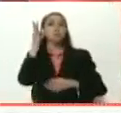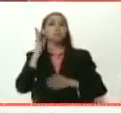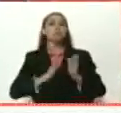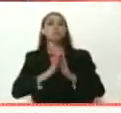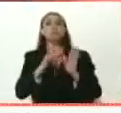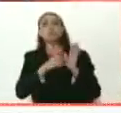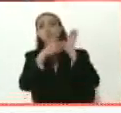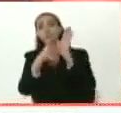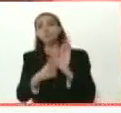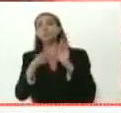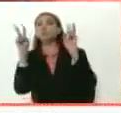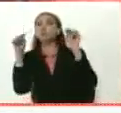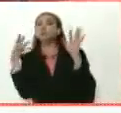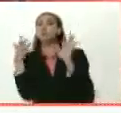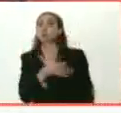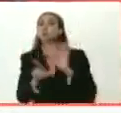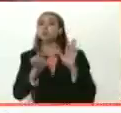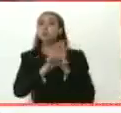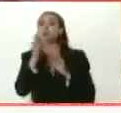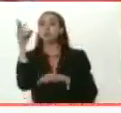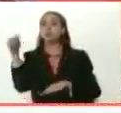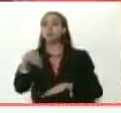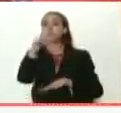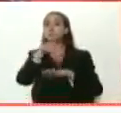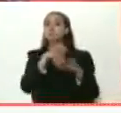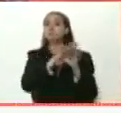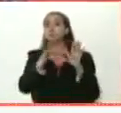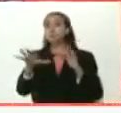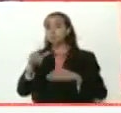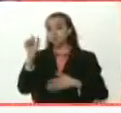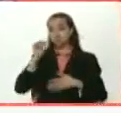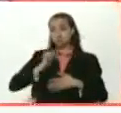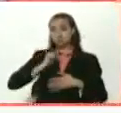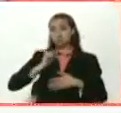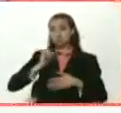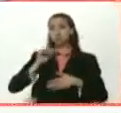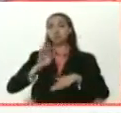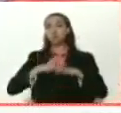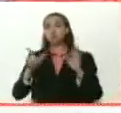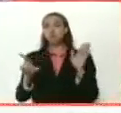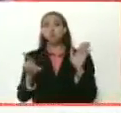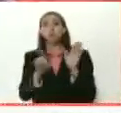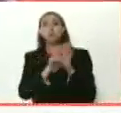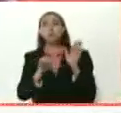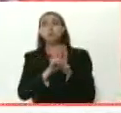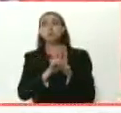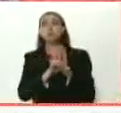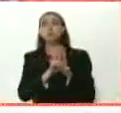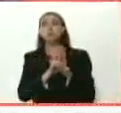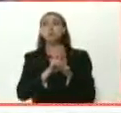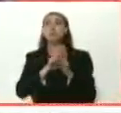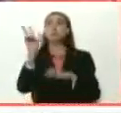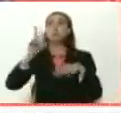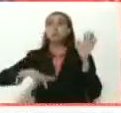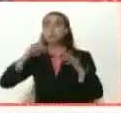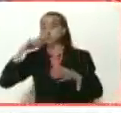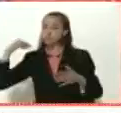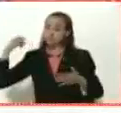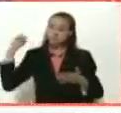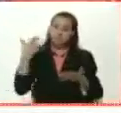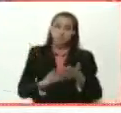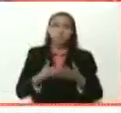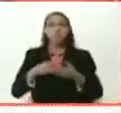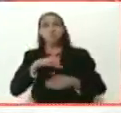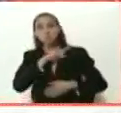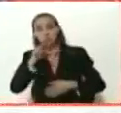nueva reforma ante la Asamblea Nacional Constituyente. Sí, por supuesto. Esta ley que después de 13 años de aplicación nos